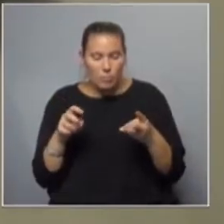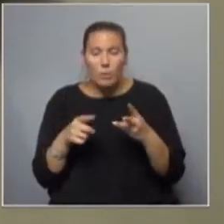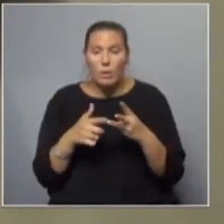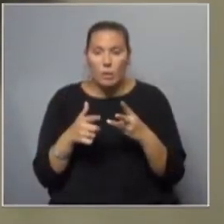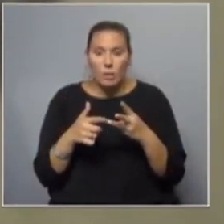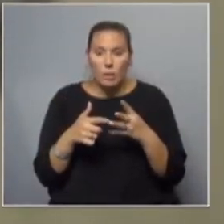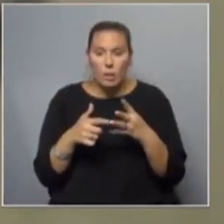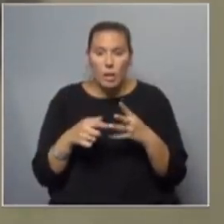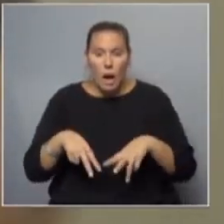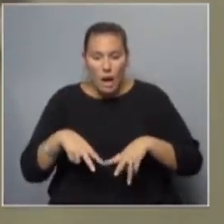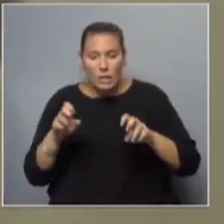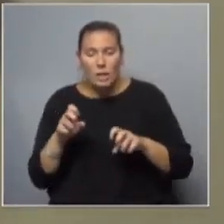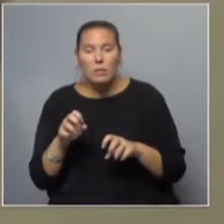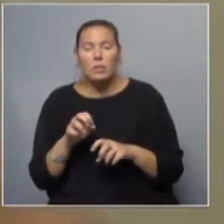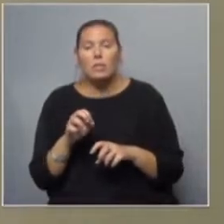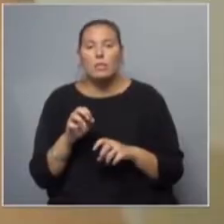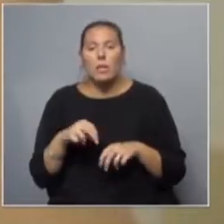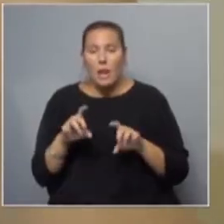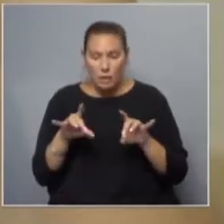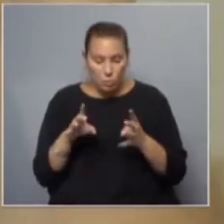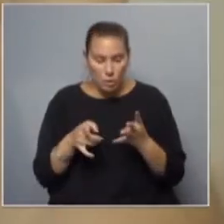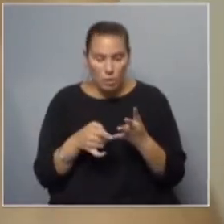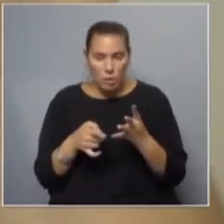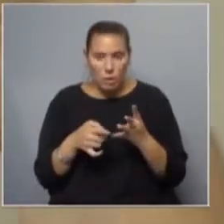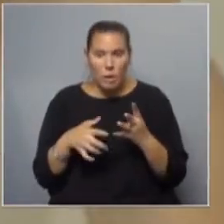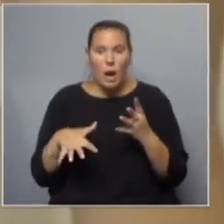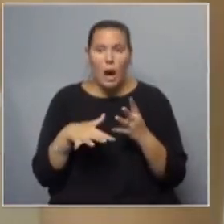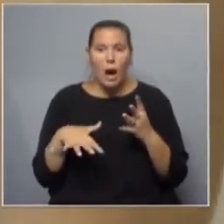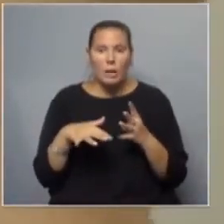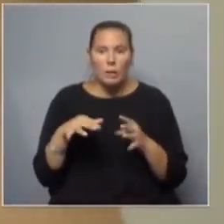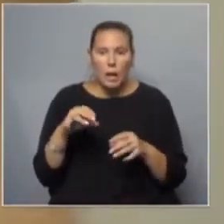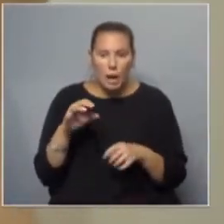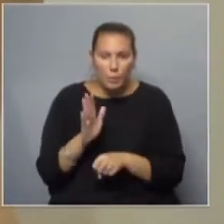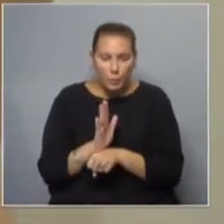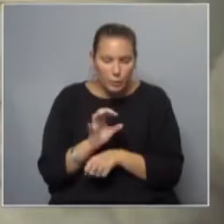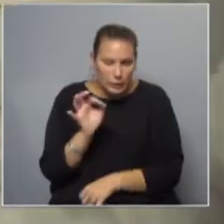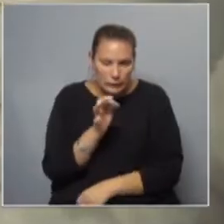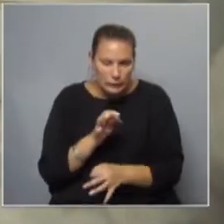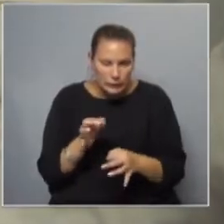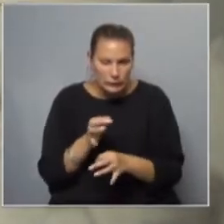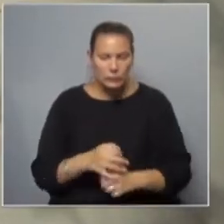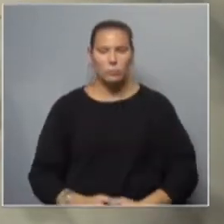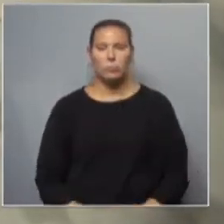otra es el área de análisis orgánico y otra es el área de microbiología.